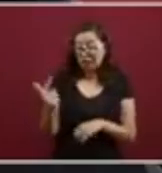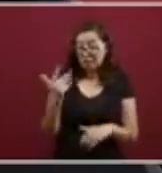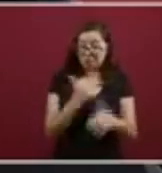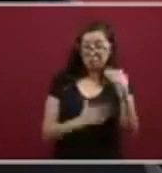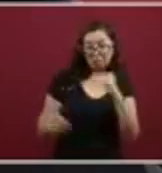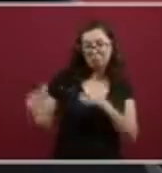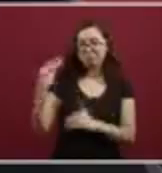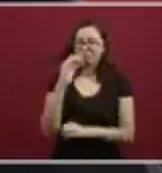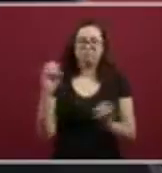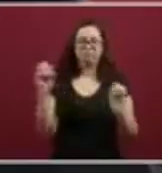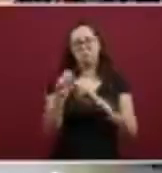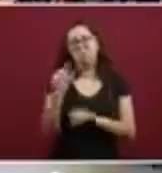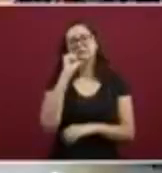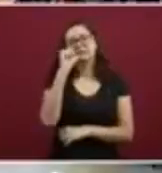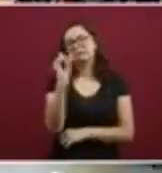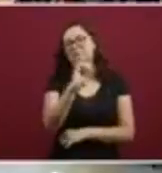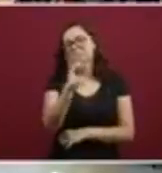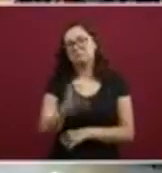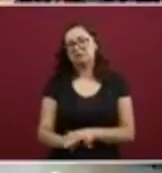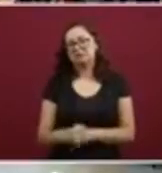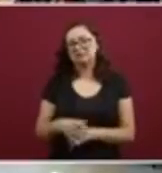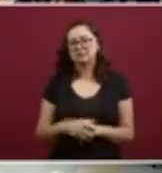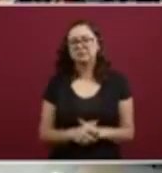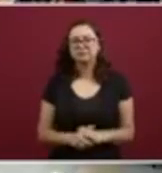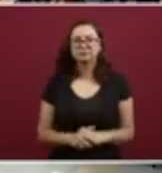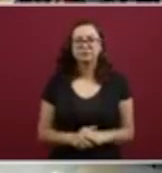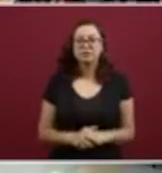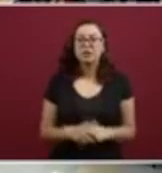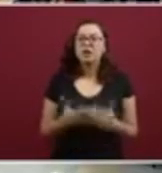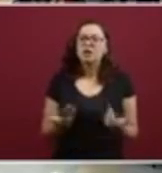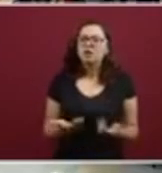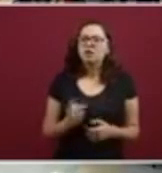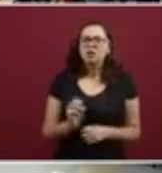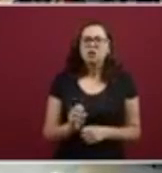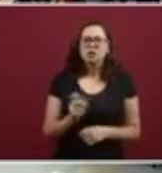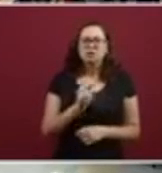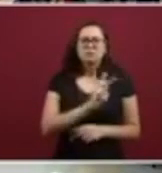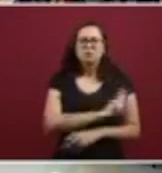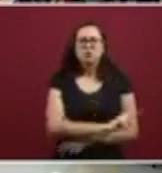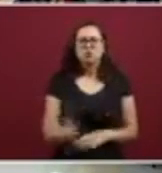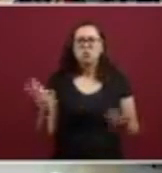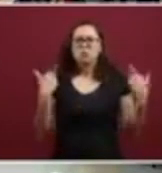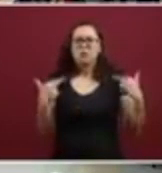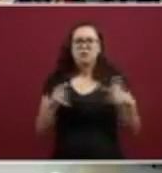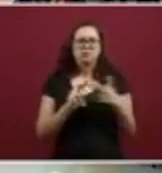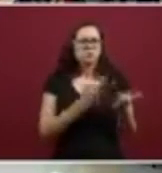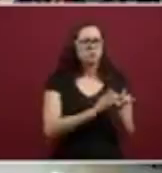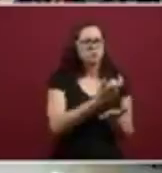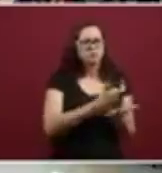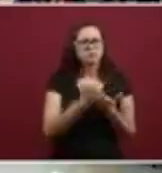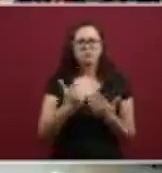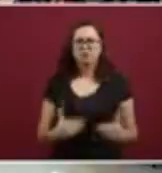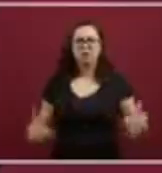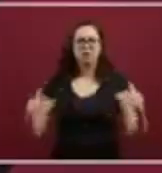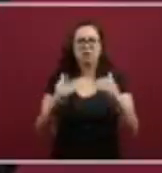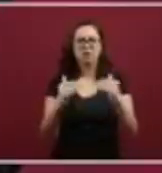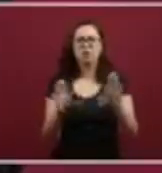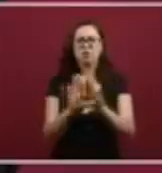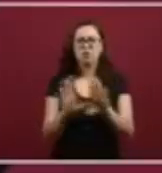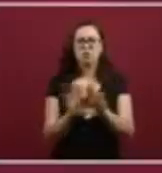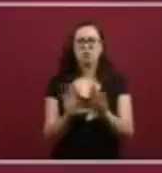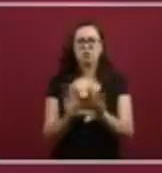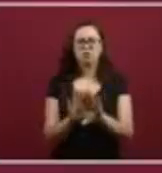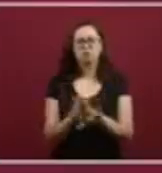presidente. Presidente, ¿y cómo hará para que sea equitativo para todos los salarios para los maestros? Pues tenemos